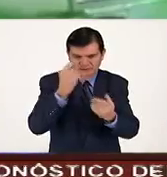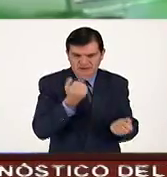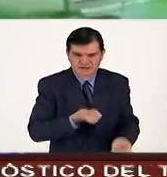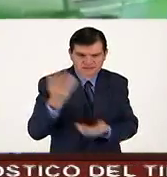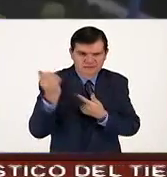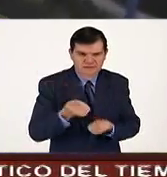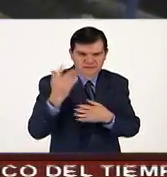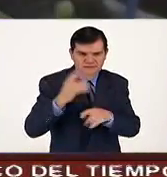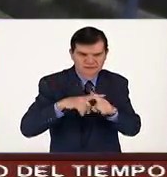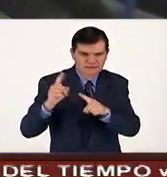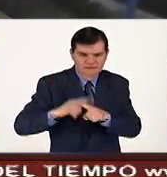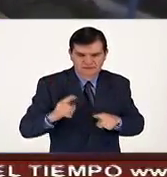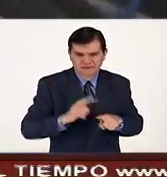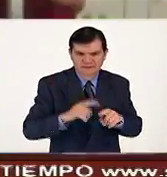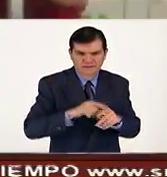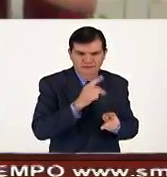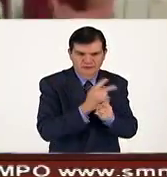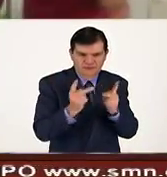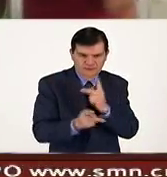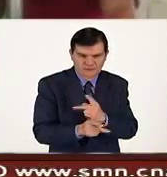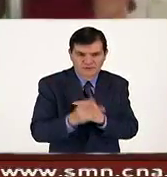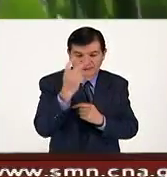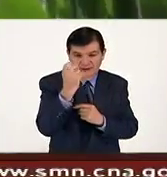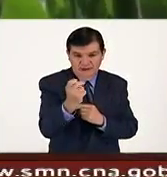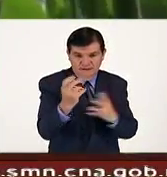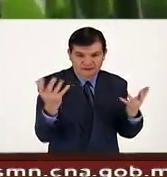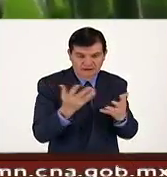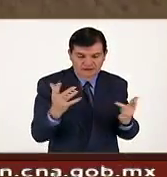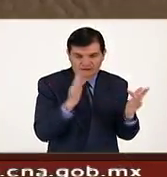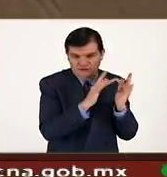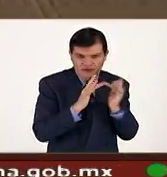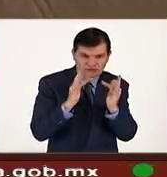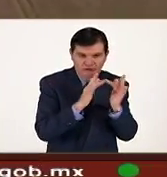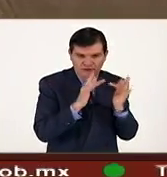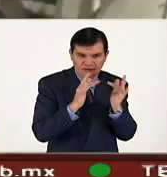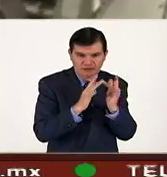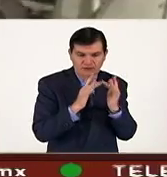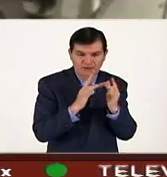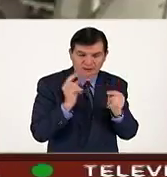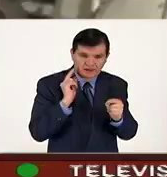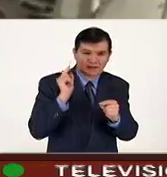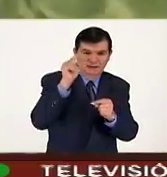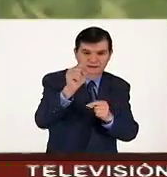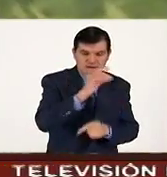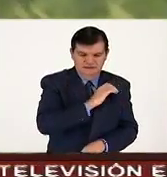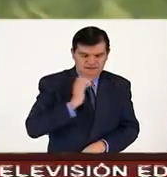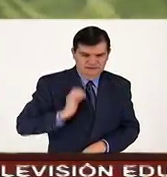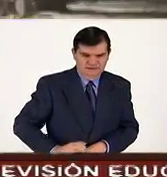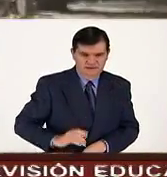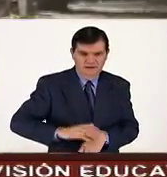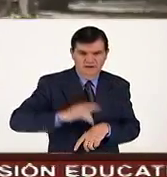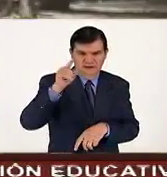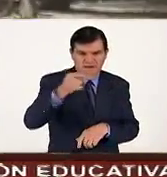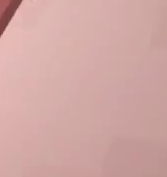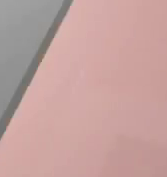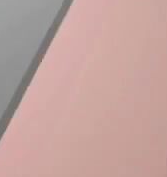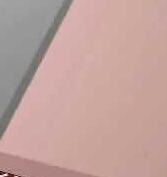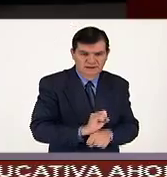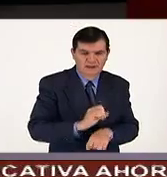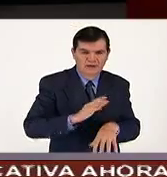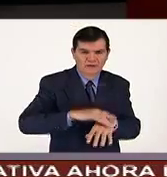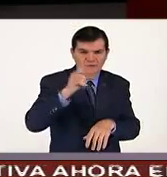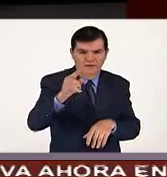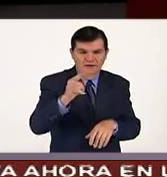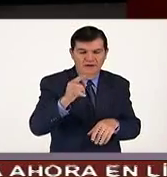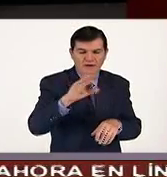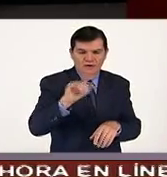exportación de diversos productos. Y precisamente hacemos contacto hasta allá, hasta China, con el secretario